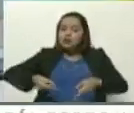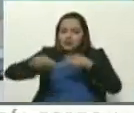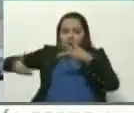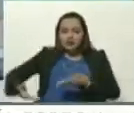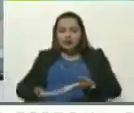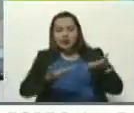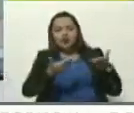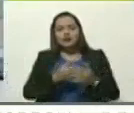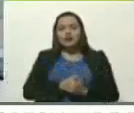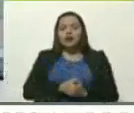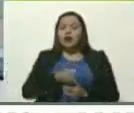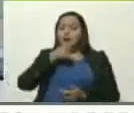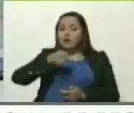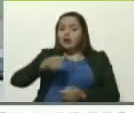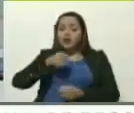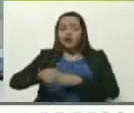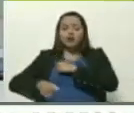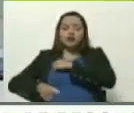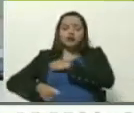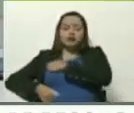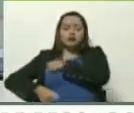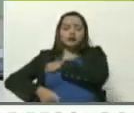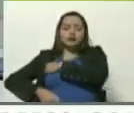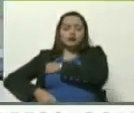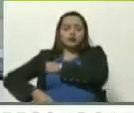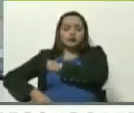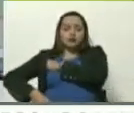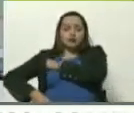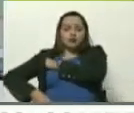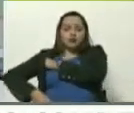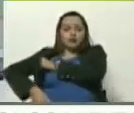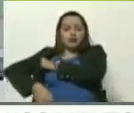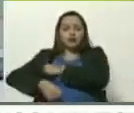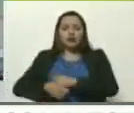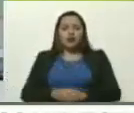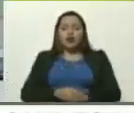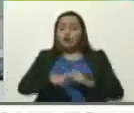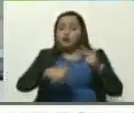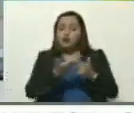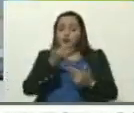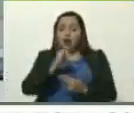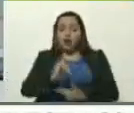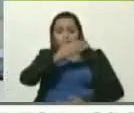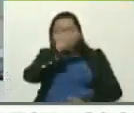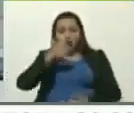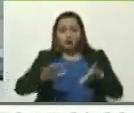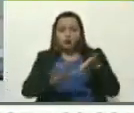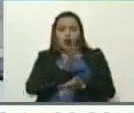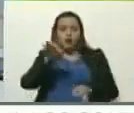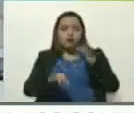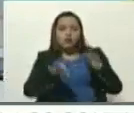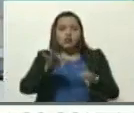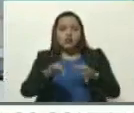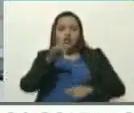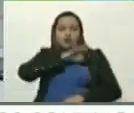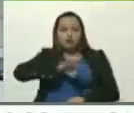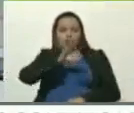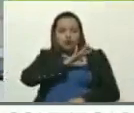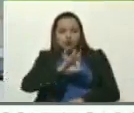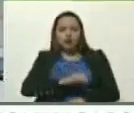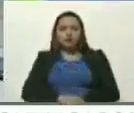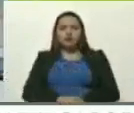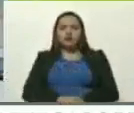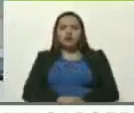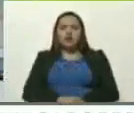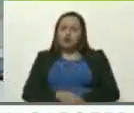a ese periodismo con las causas del pueblo y que nunca se alejara de esa justicia social por la que tanto luchó, solamente en el ámbito del periodismo, lo